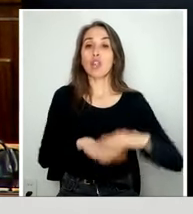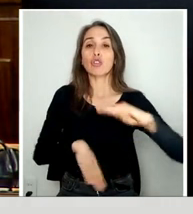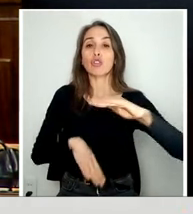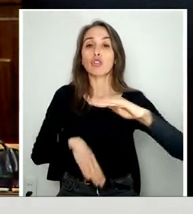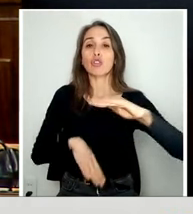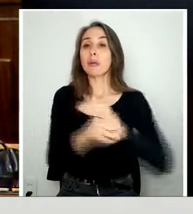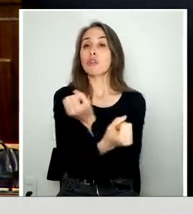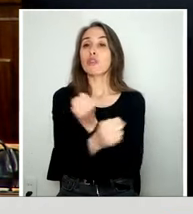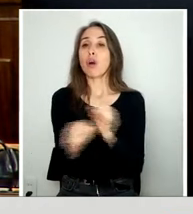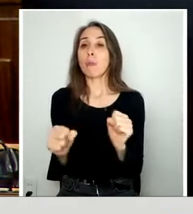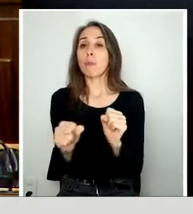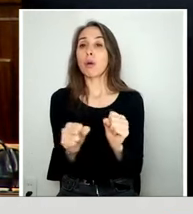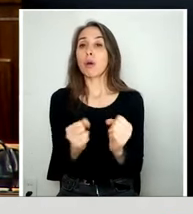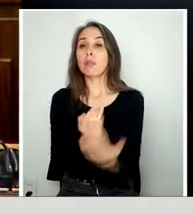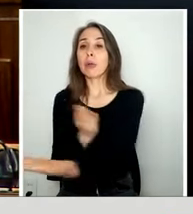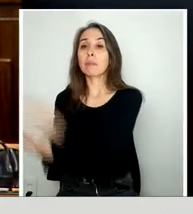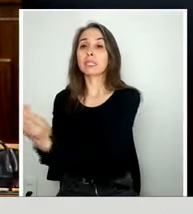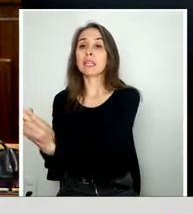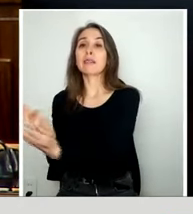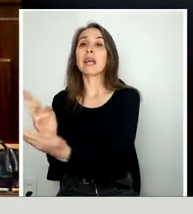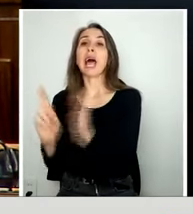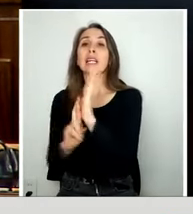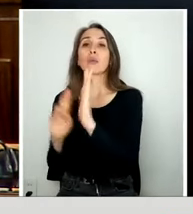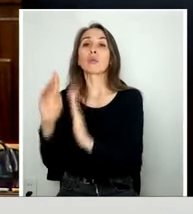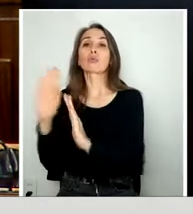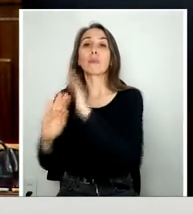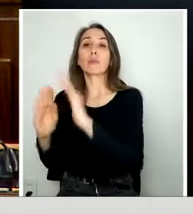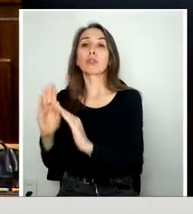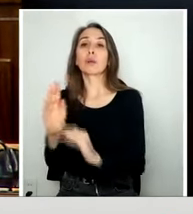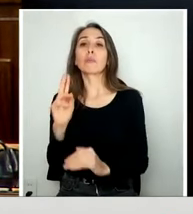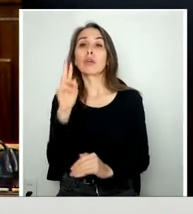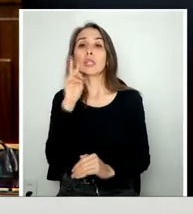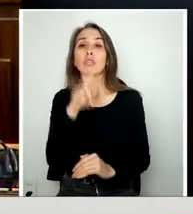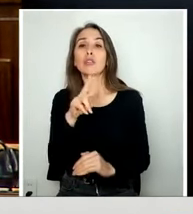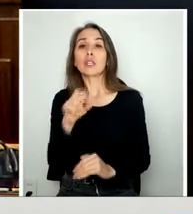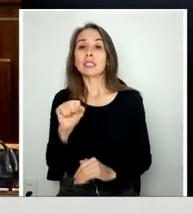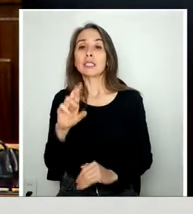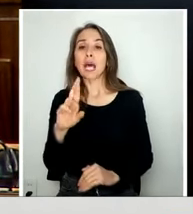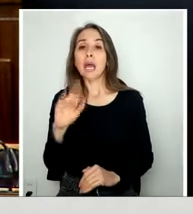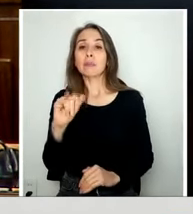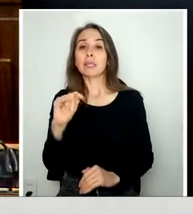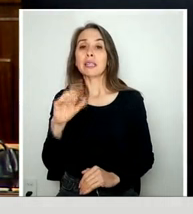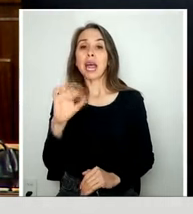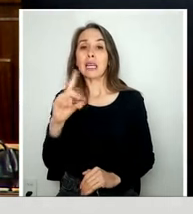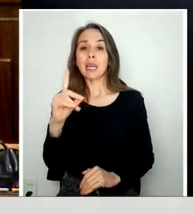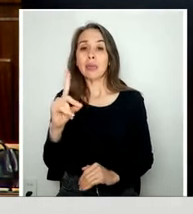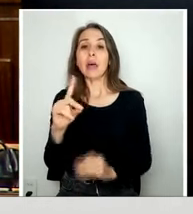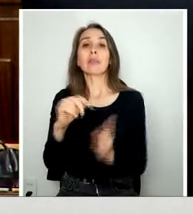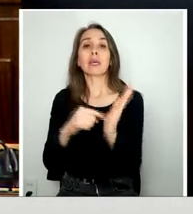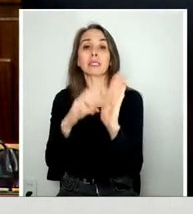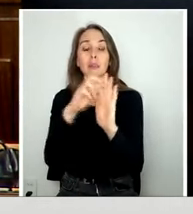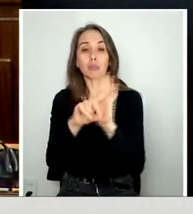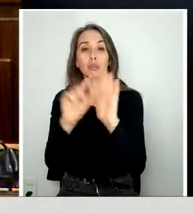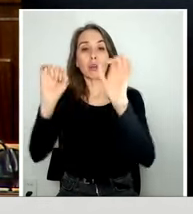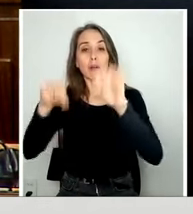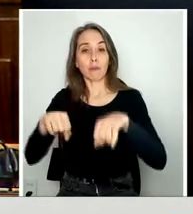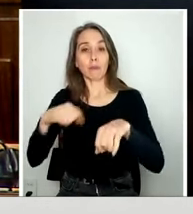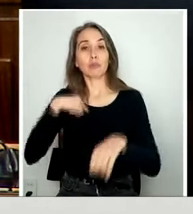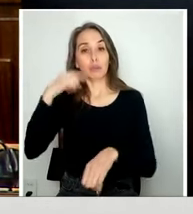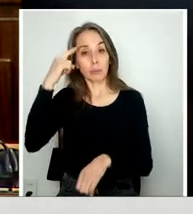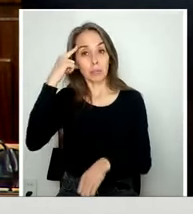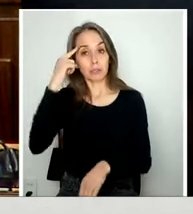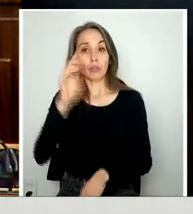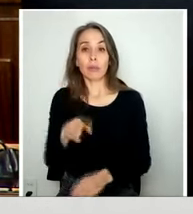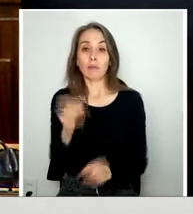de un recurso de protección por faltar el requisito de la arbitrariedad voy a probar esta iniciativa Pues soy una convencida de que debemos trabajar